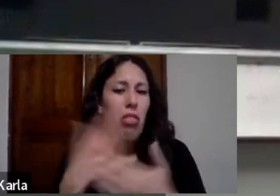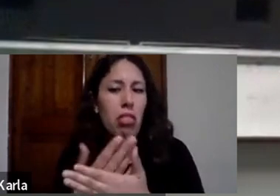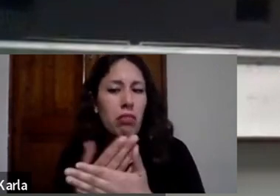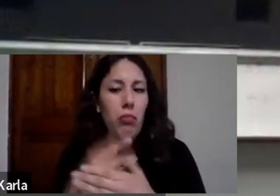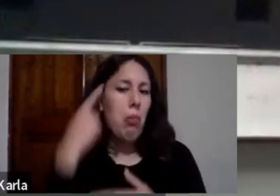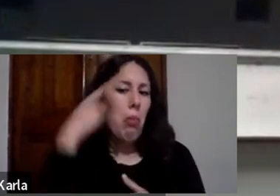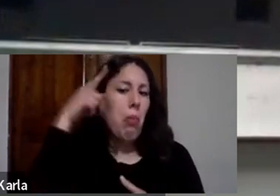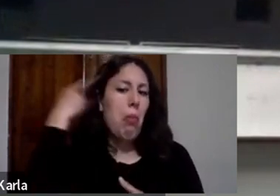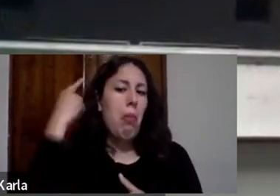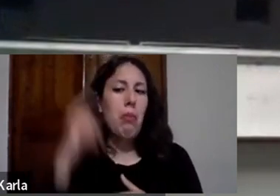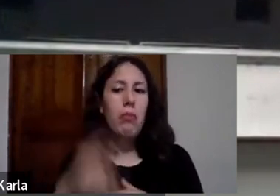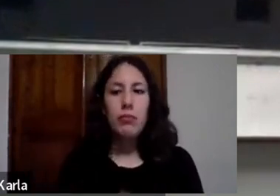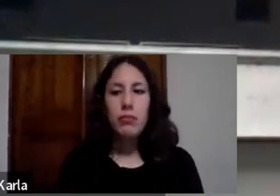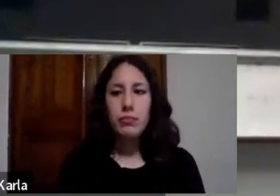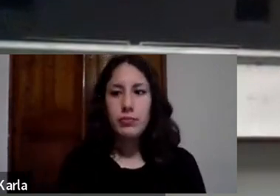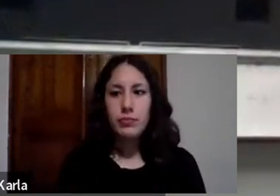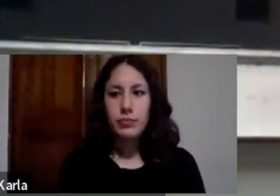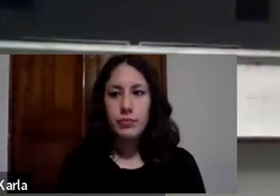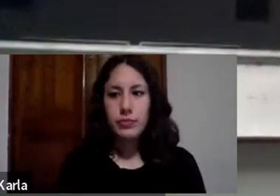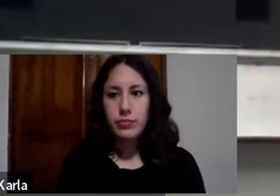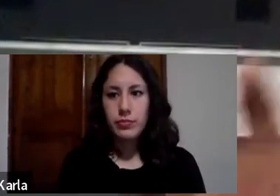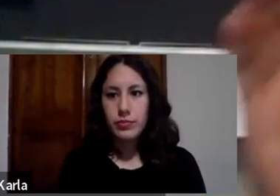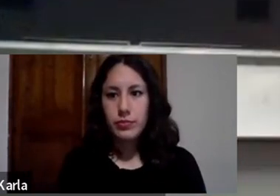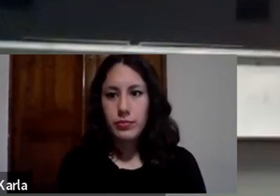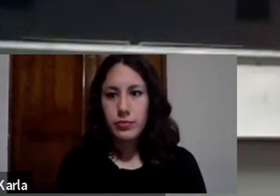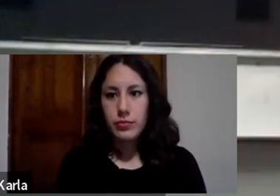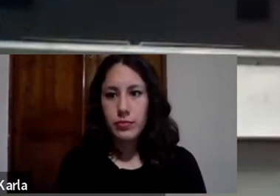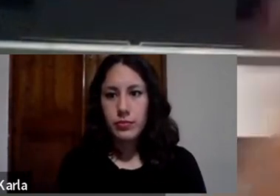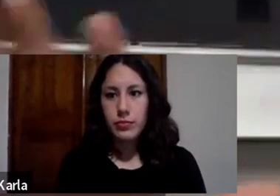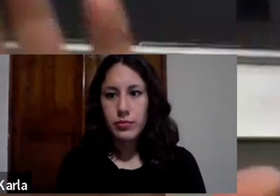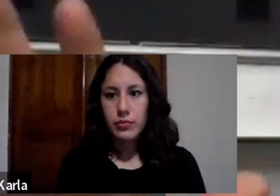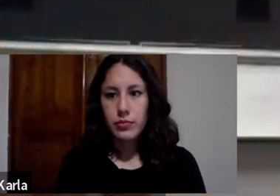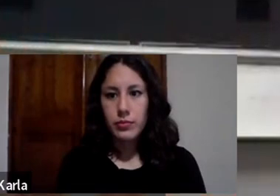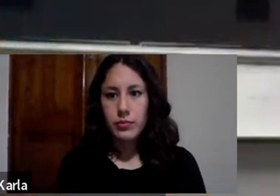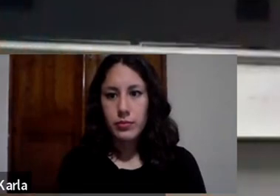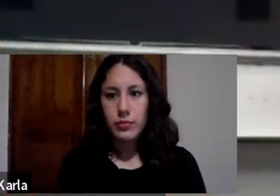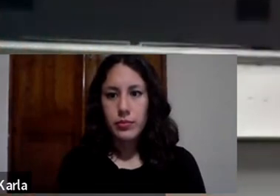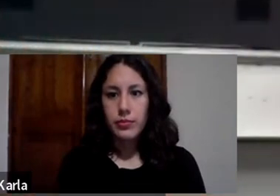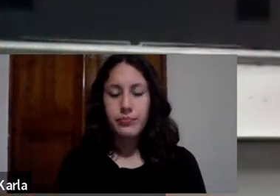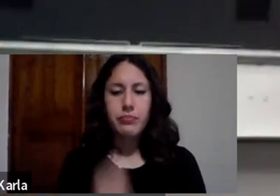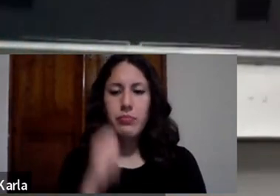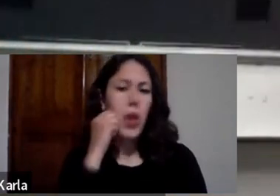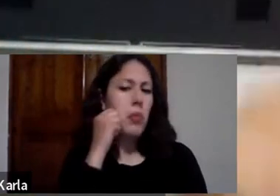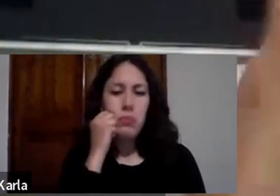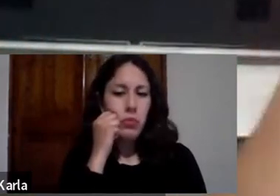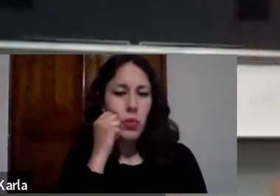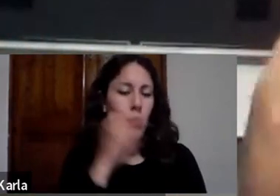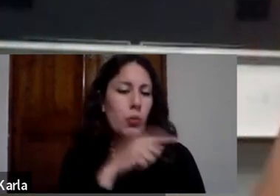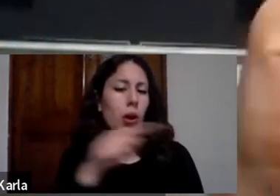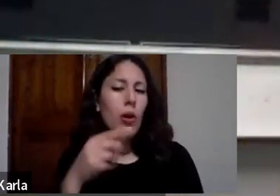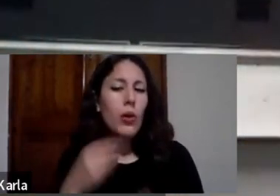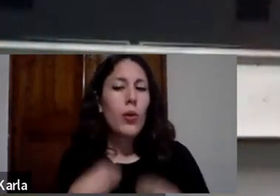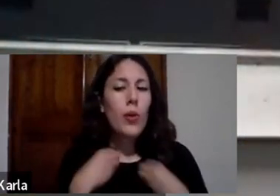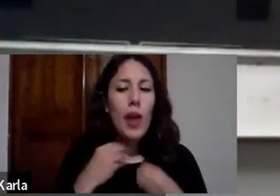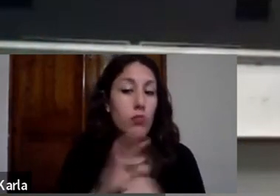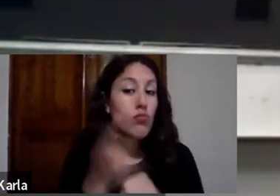Casi para terminar, otra reflexión. Y no me importa lo que estés viviendo, ¿eh? Porque no